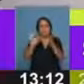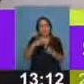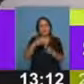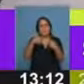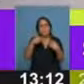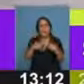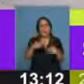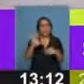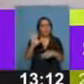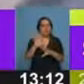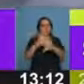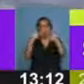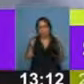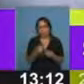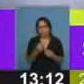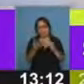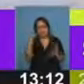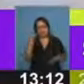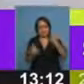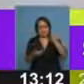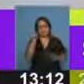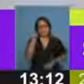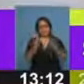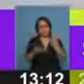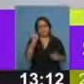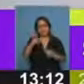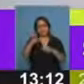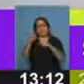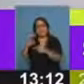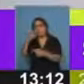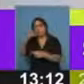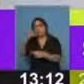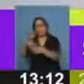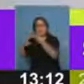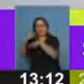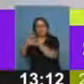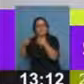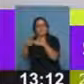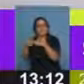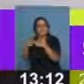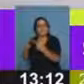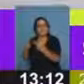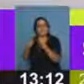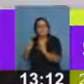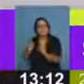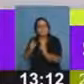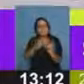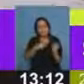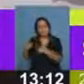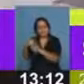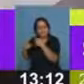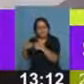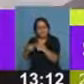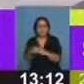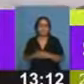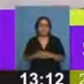las chipea, las reutiliza, y ellos a su vez venden a otras empresas que utilizan estos materiales reciclados para